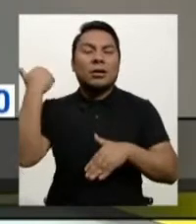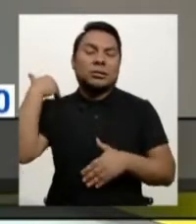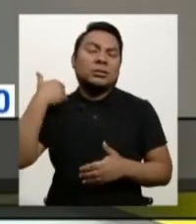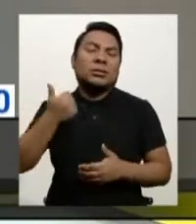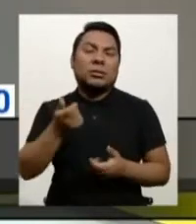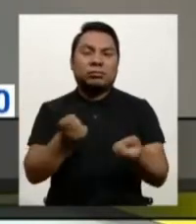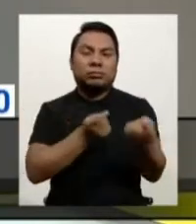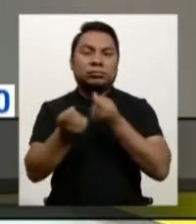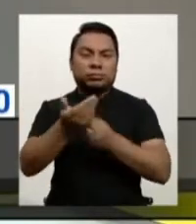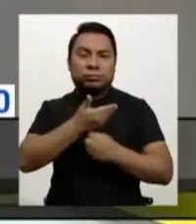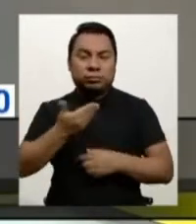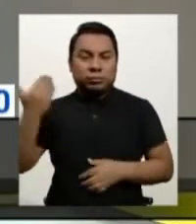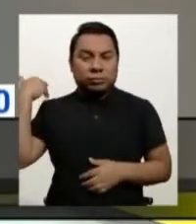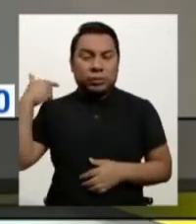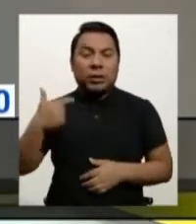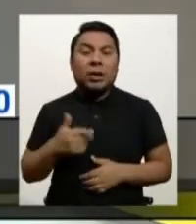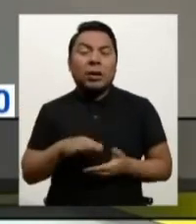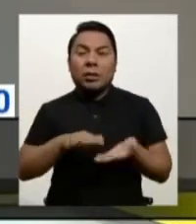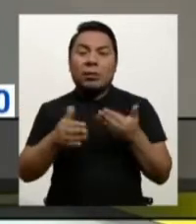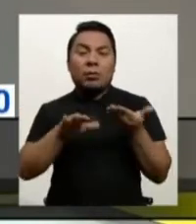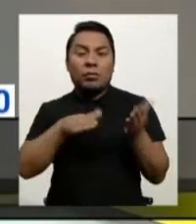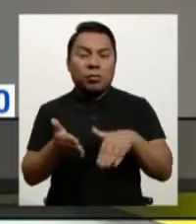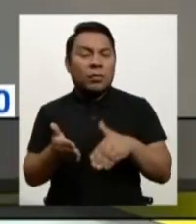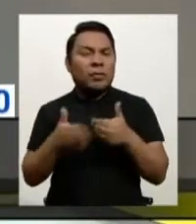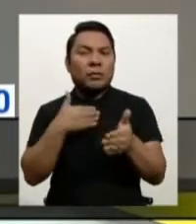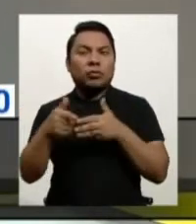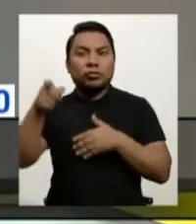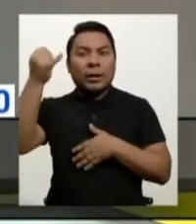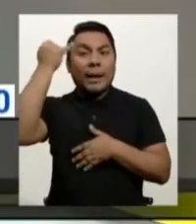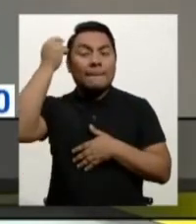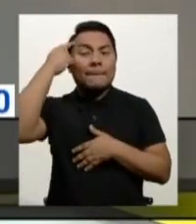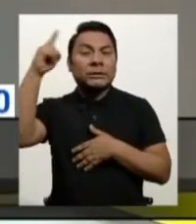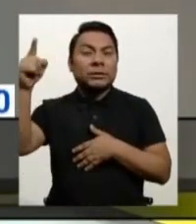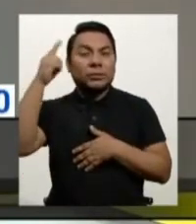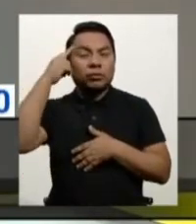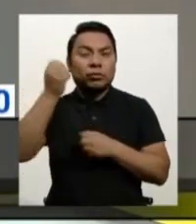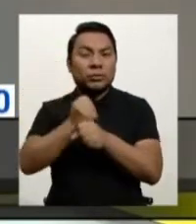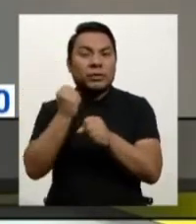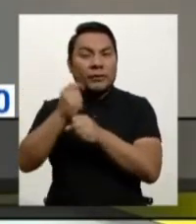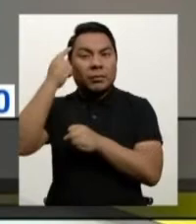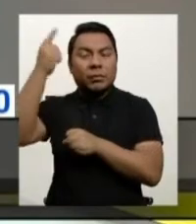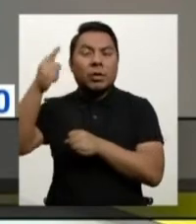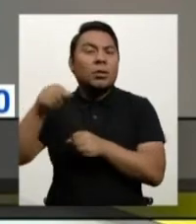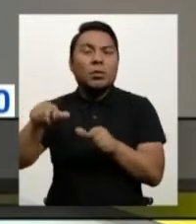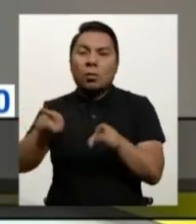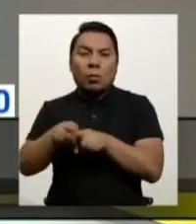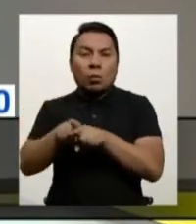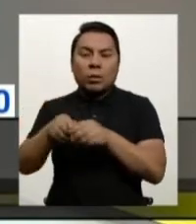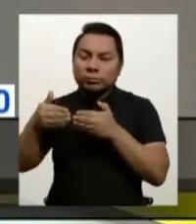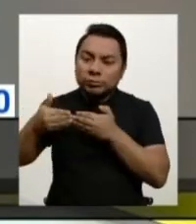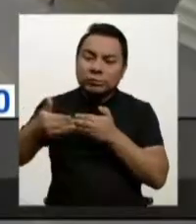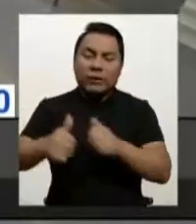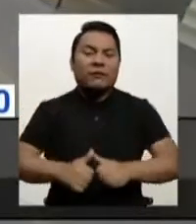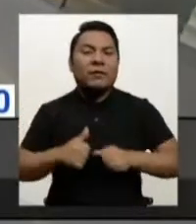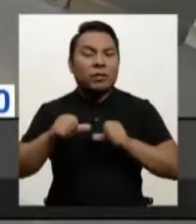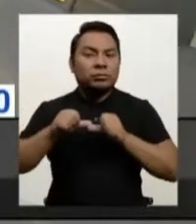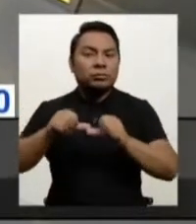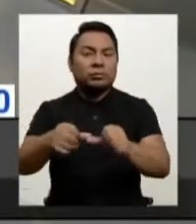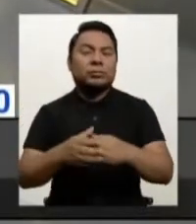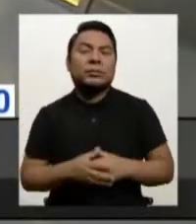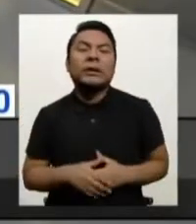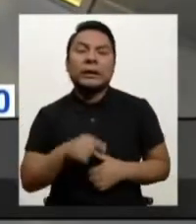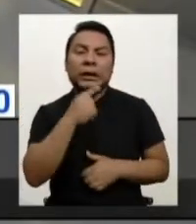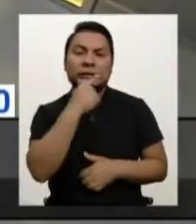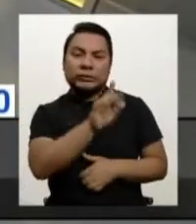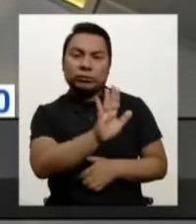hace estando él vivo, o sea, al mismo nivel prácticamente, al mismo nivel que Mao, ¿no? Y entonces es, digamos, la